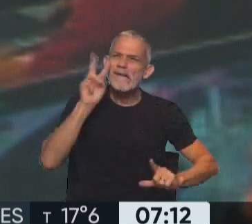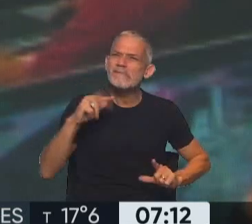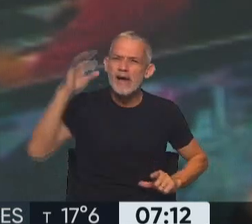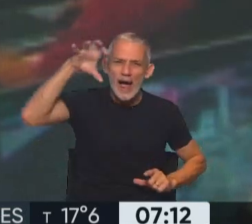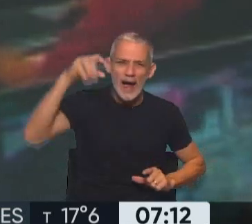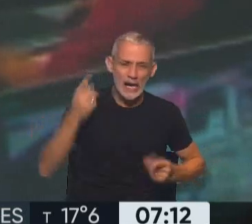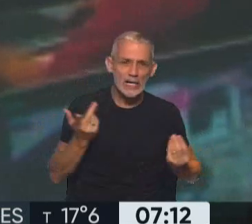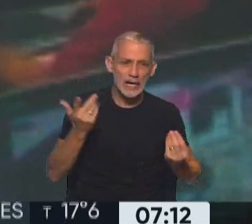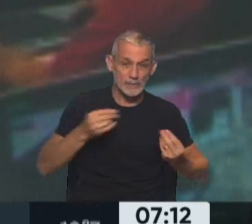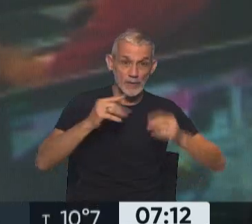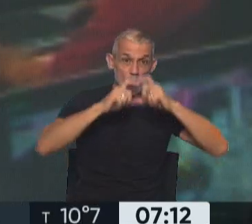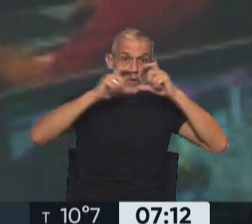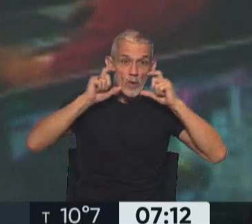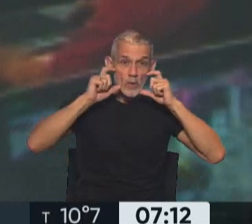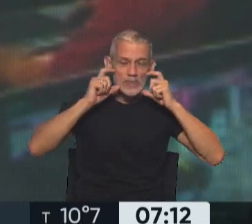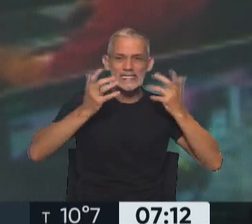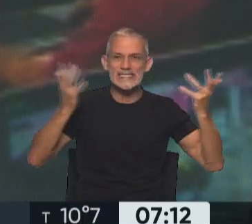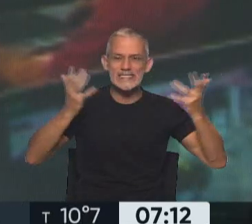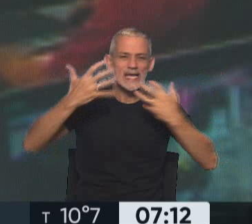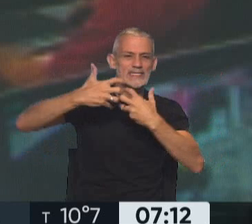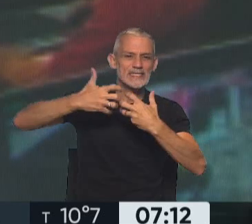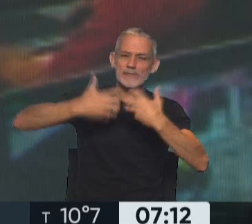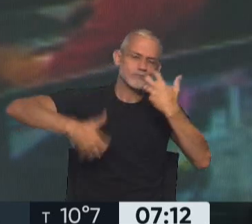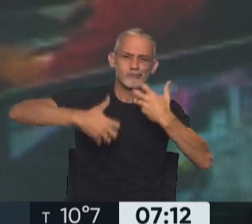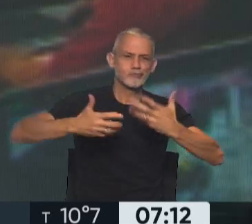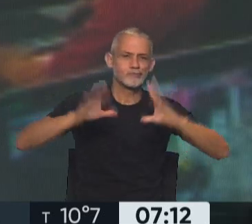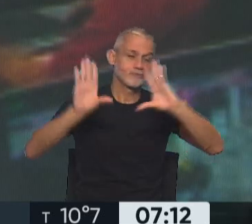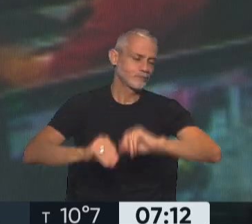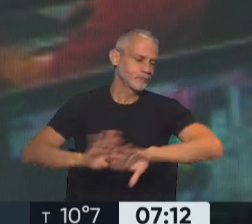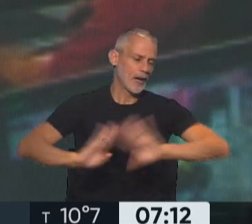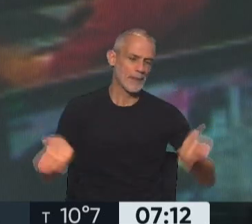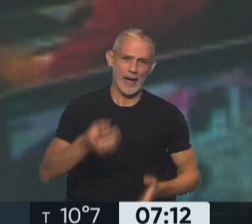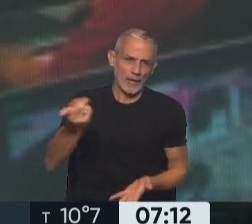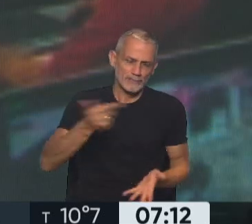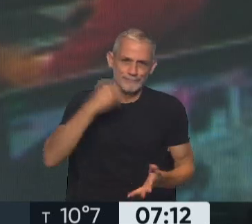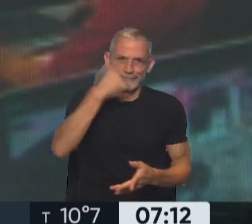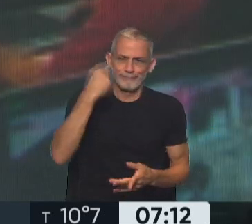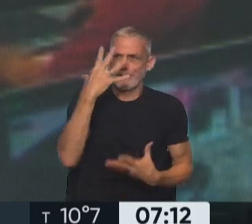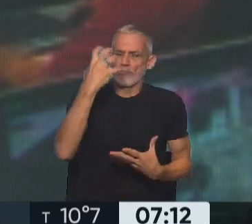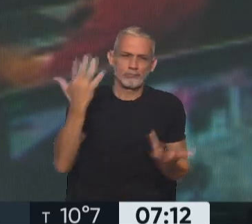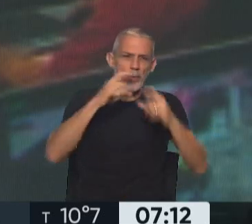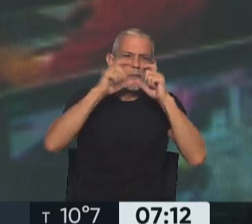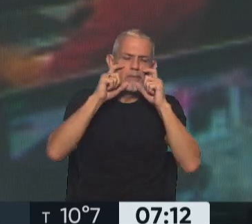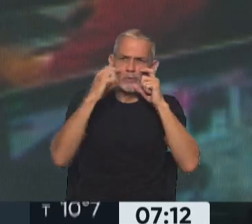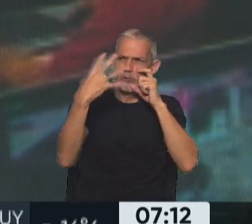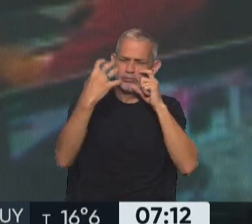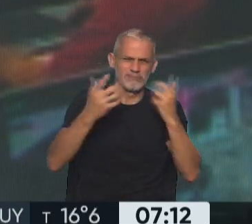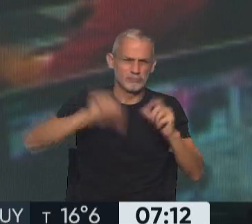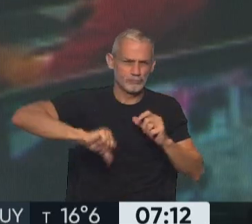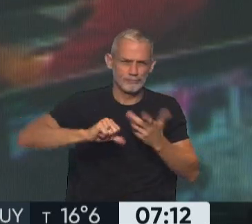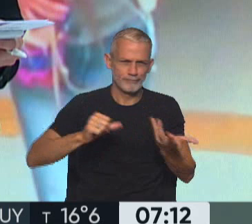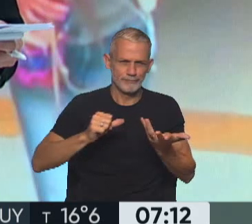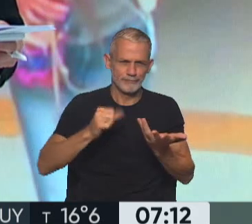de la implementación del uso obligatorio del barbijo, el sistema fue apagado. El sistema de reconocimiento, porque con el barbijo es muy difícil